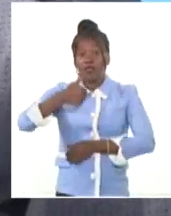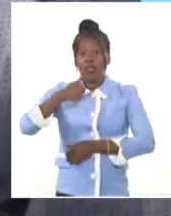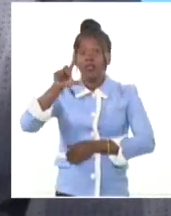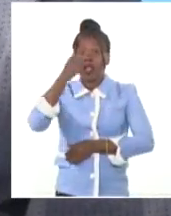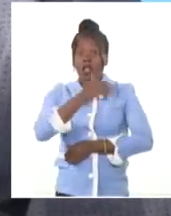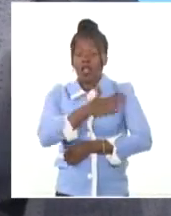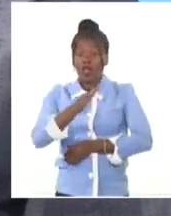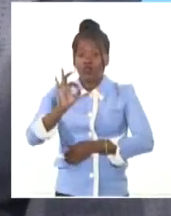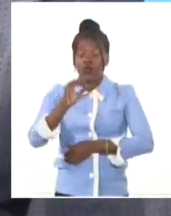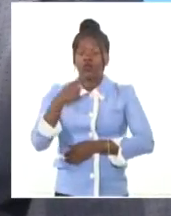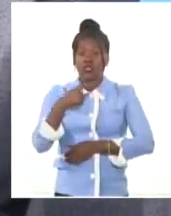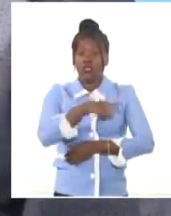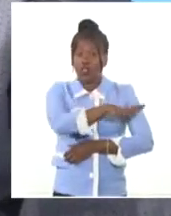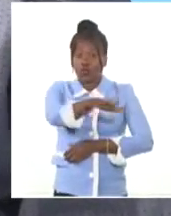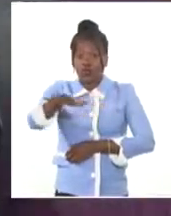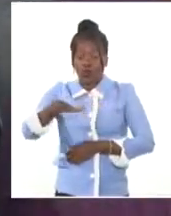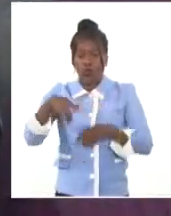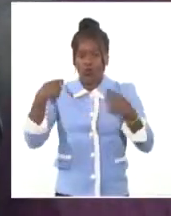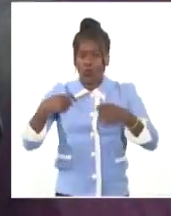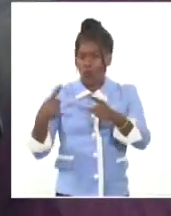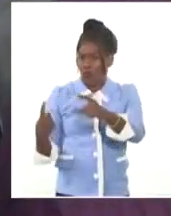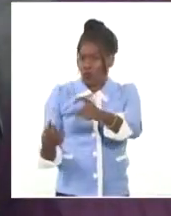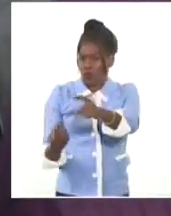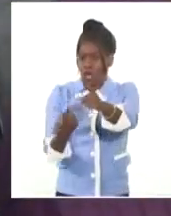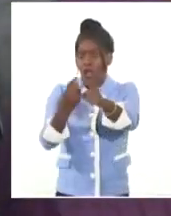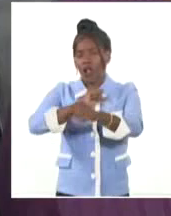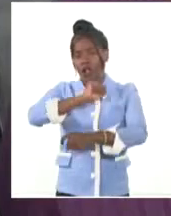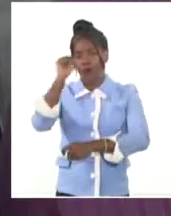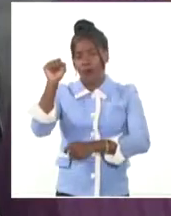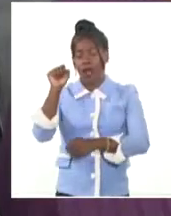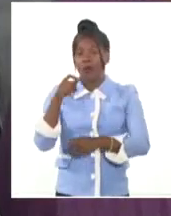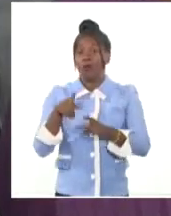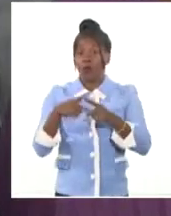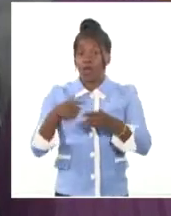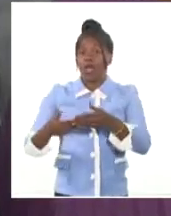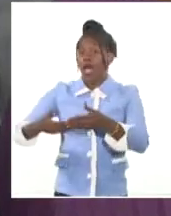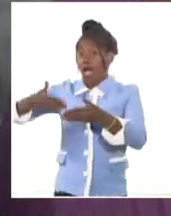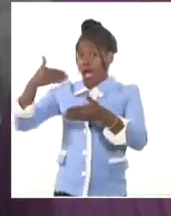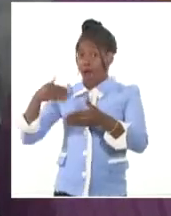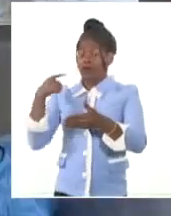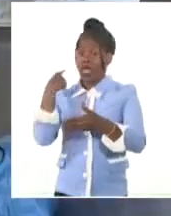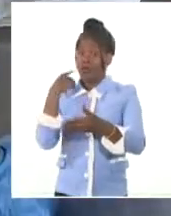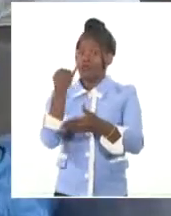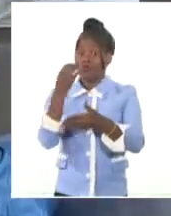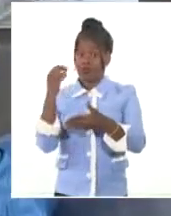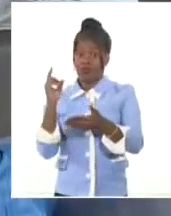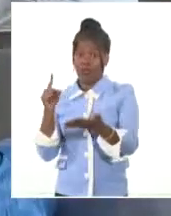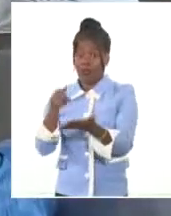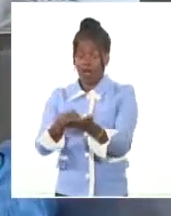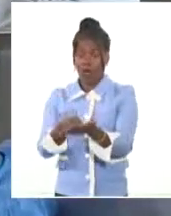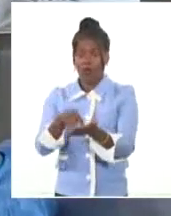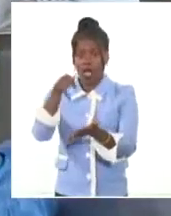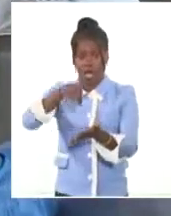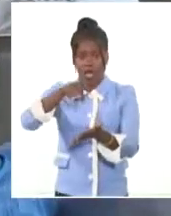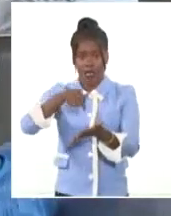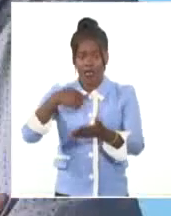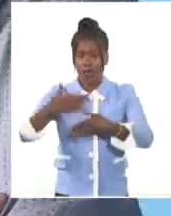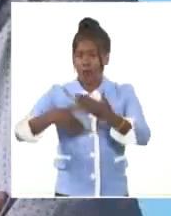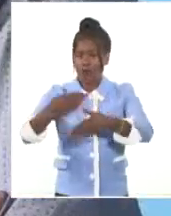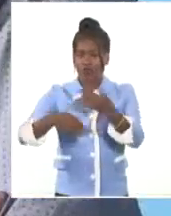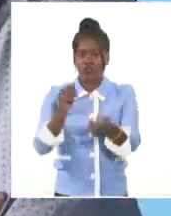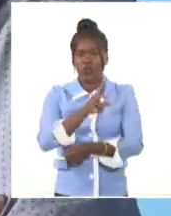Parlamento durante el diálogo, y recordó los logros obtenidos en más de 60 años del proceso